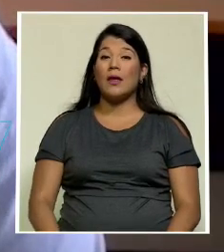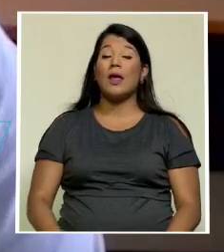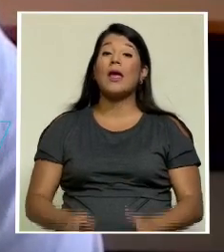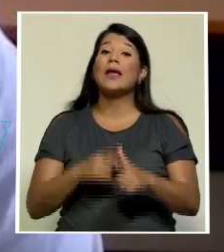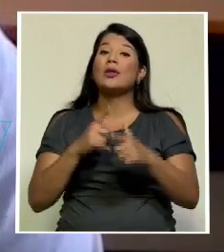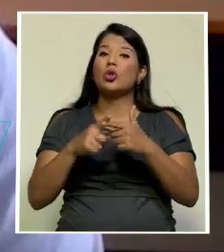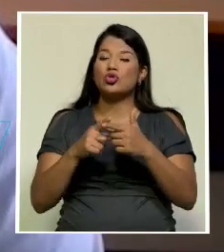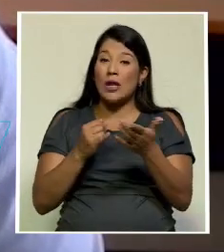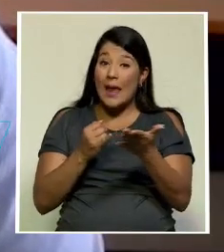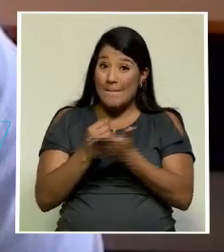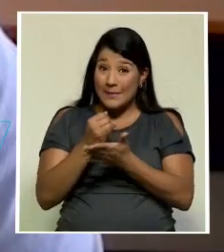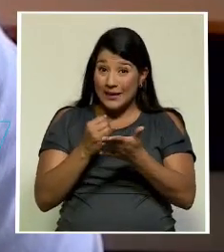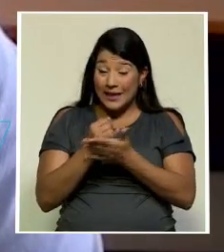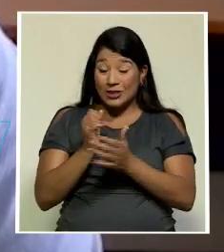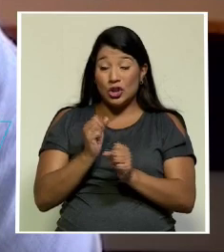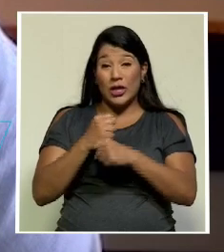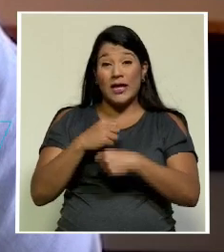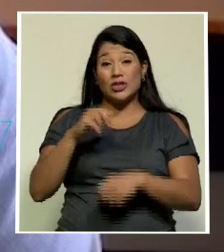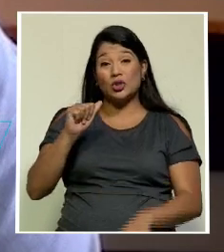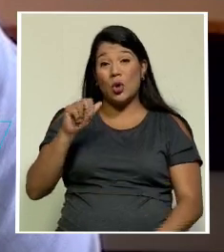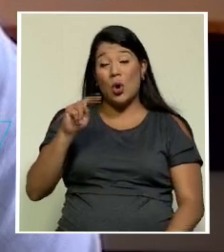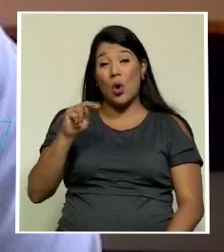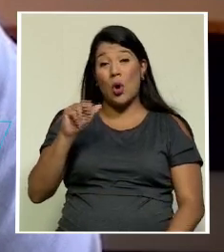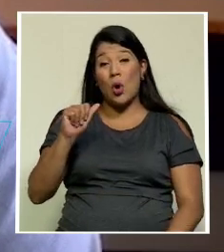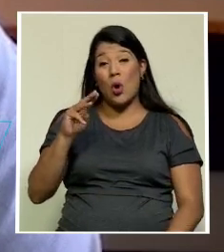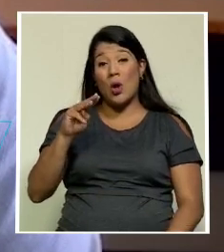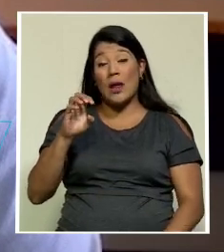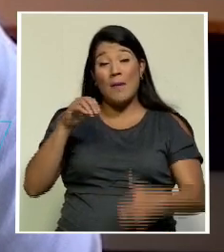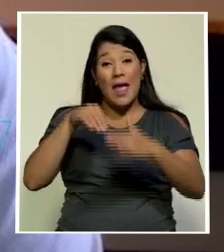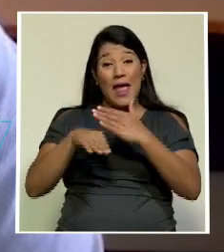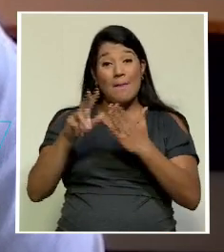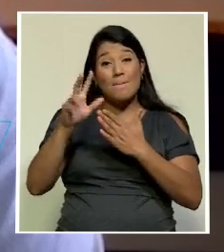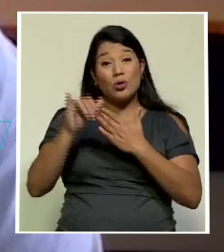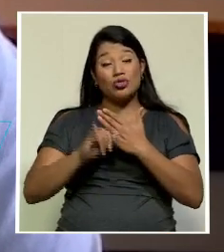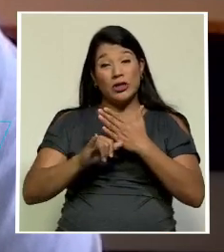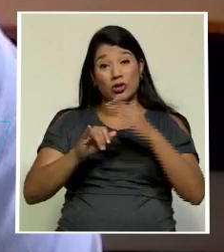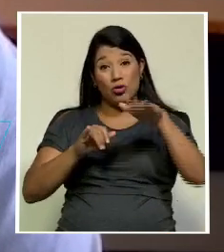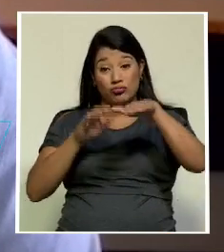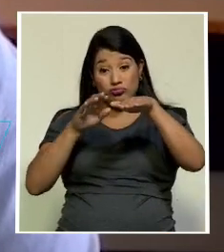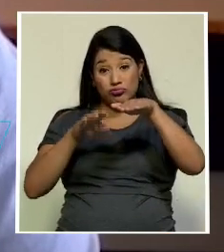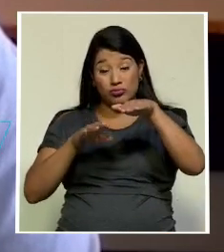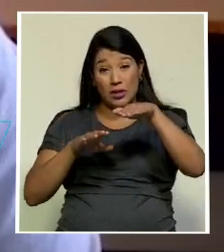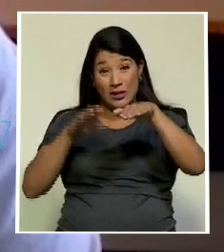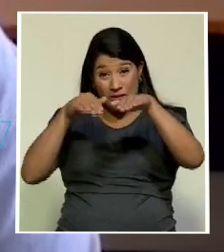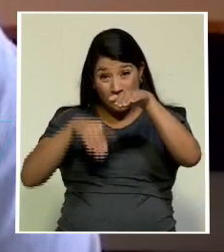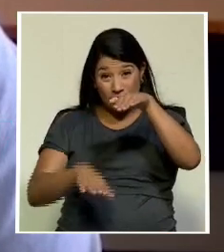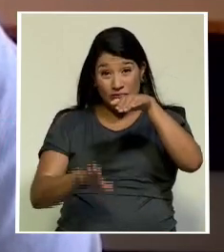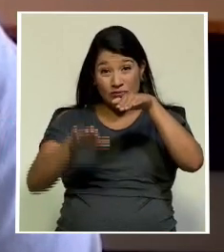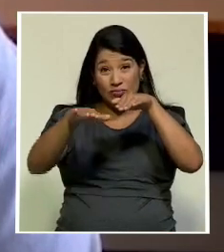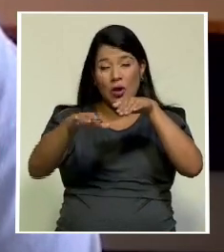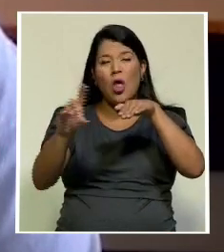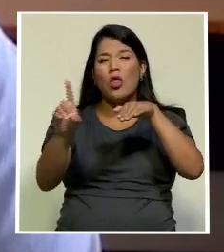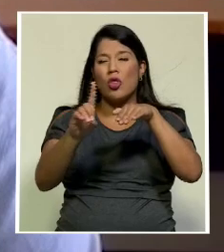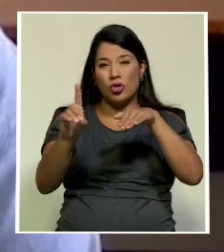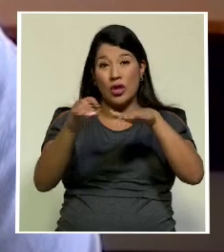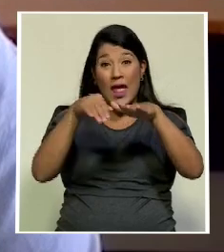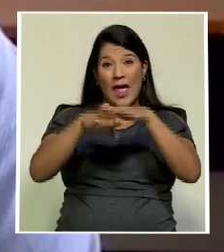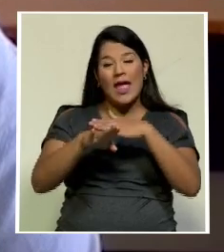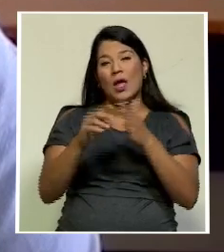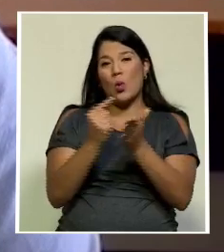de auditoría que se llevó a cabo en el proyecto de la construcción del paso a desnivel Guadalupe. Esta auditoría fue ejecutada entre los meses de